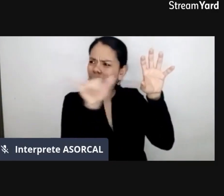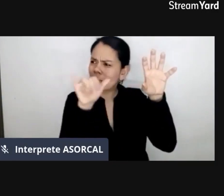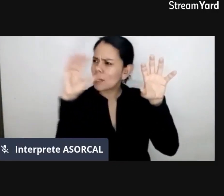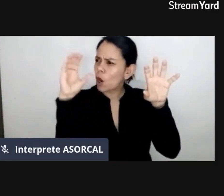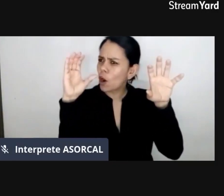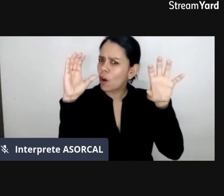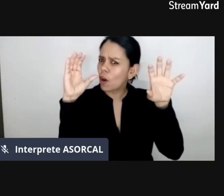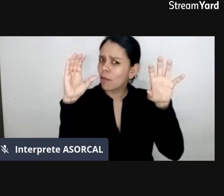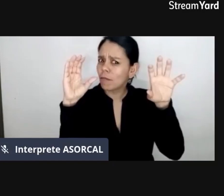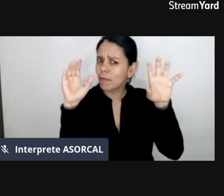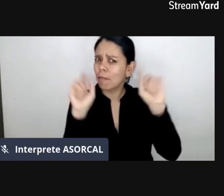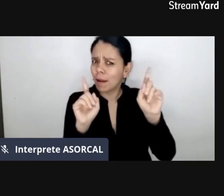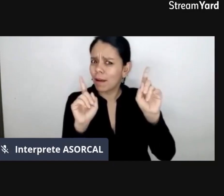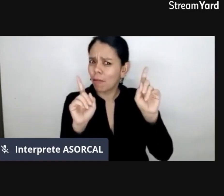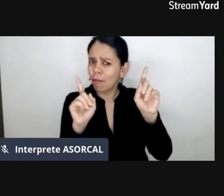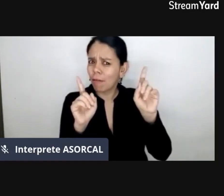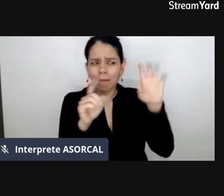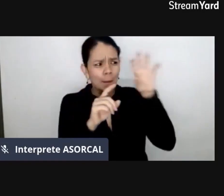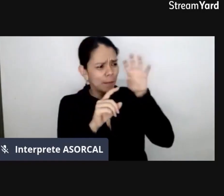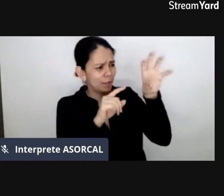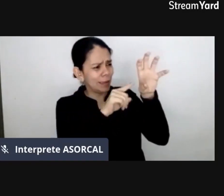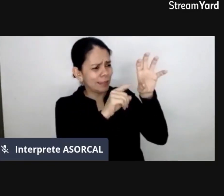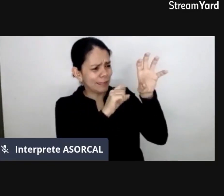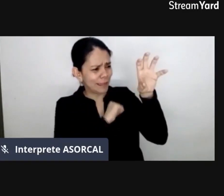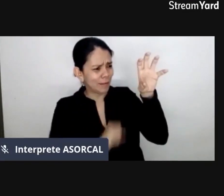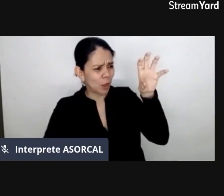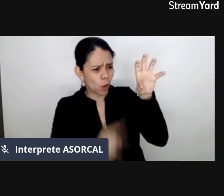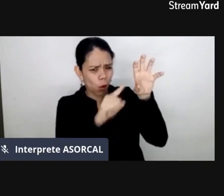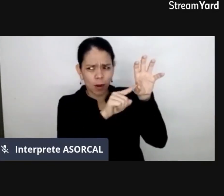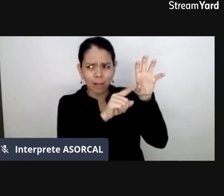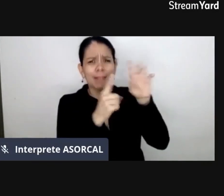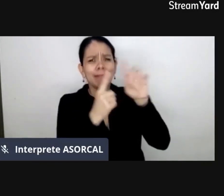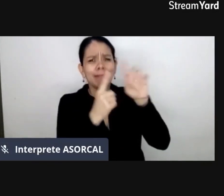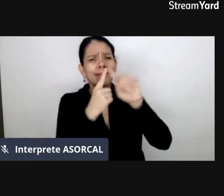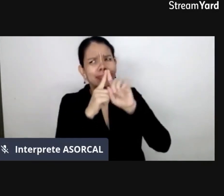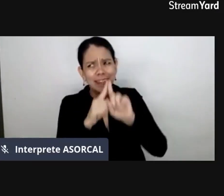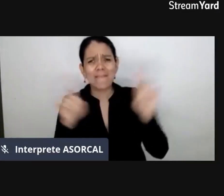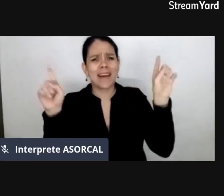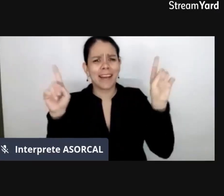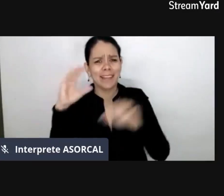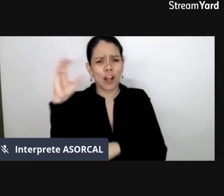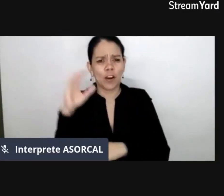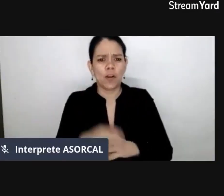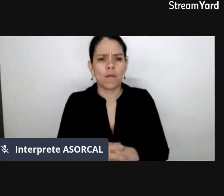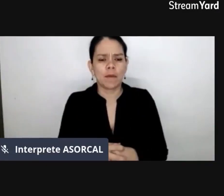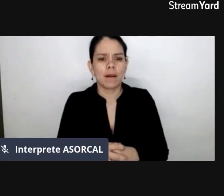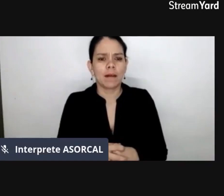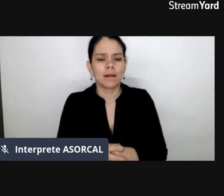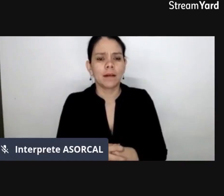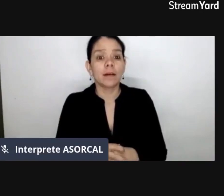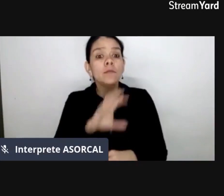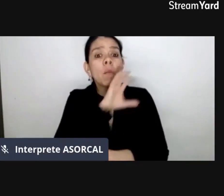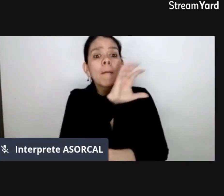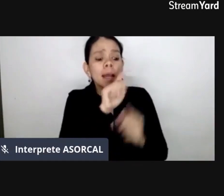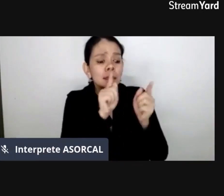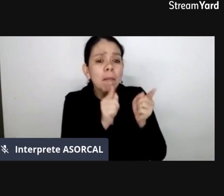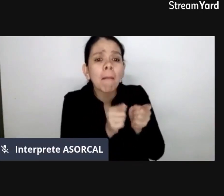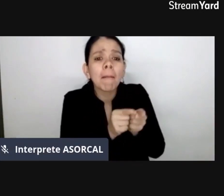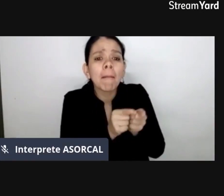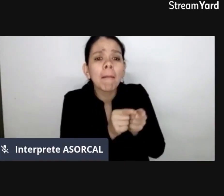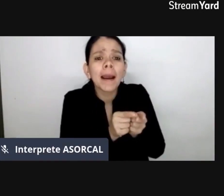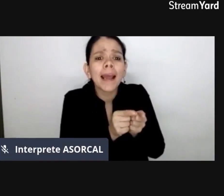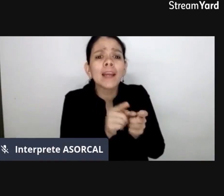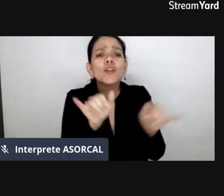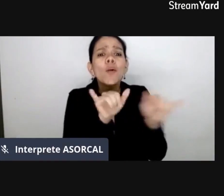el país más pequeño de América continental, mide 21.000 kilómetros cuadrados, lo mismo que los departamentos de Huila